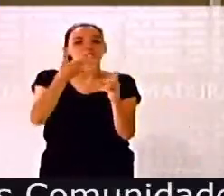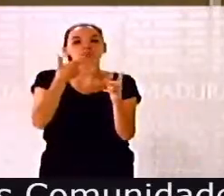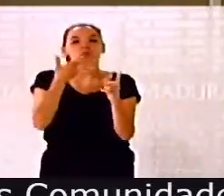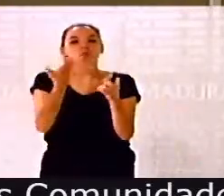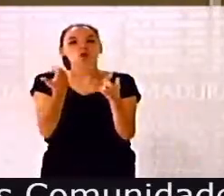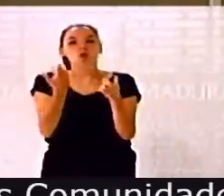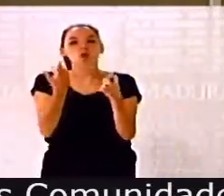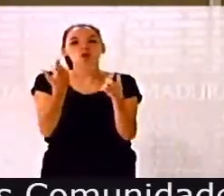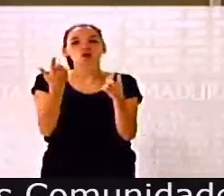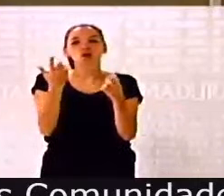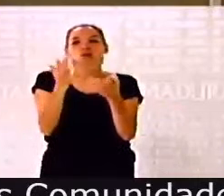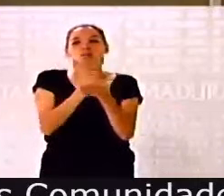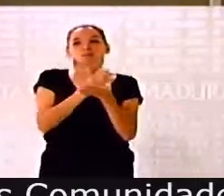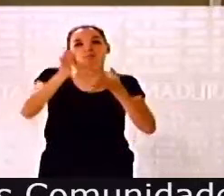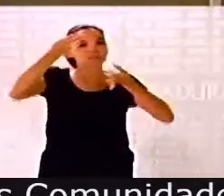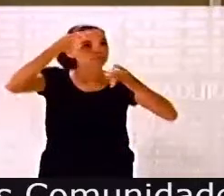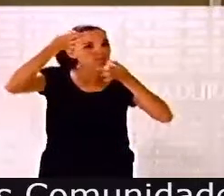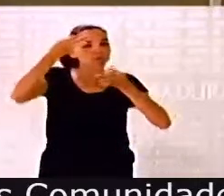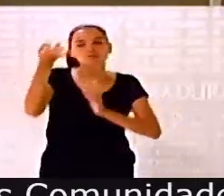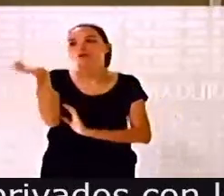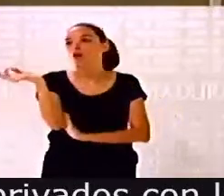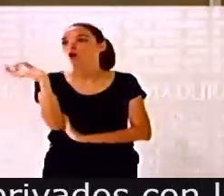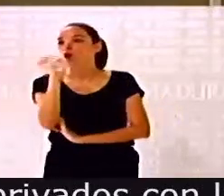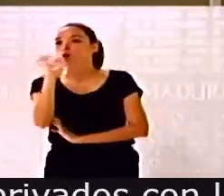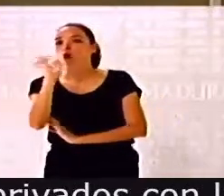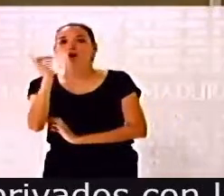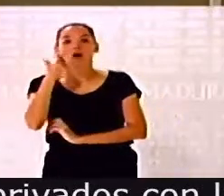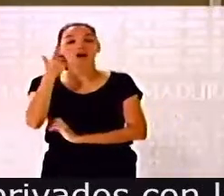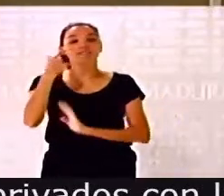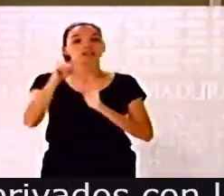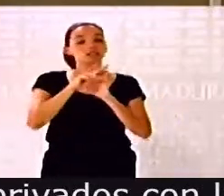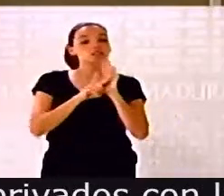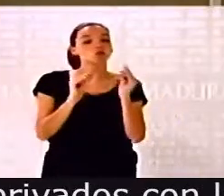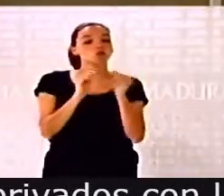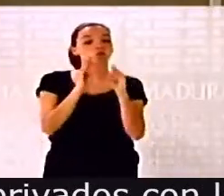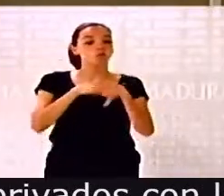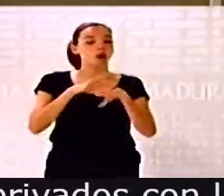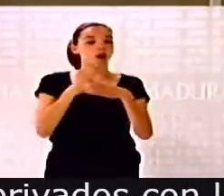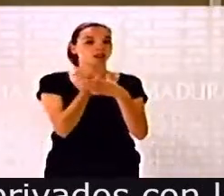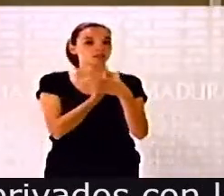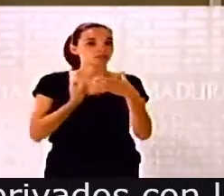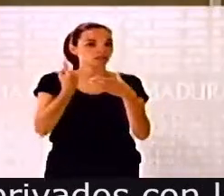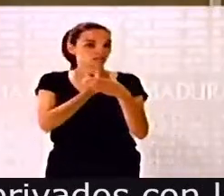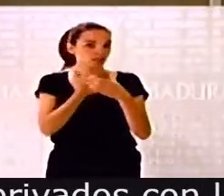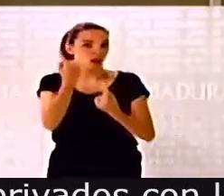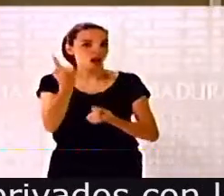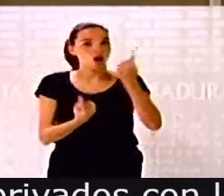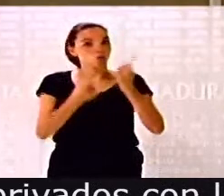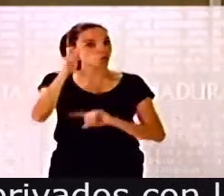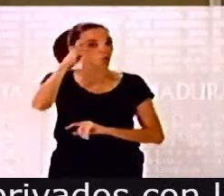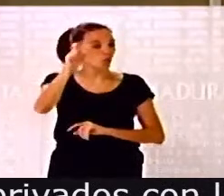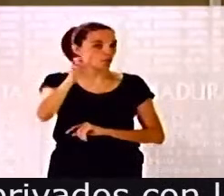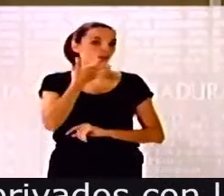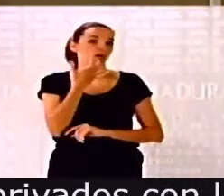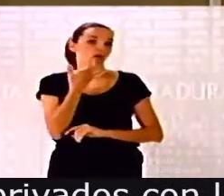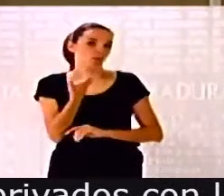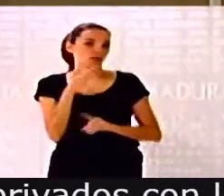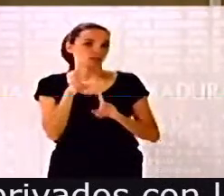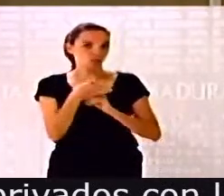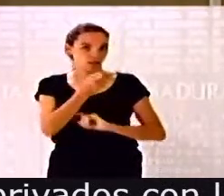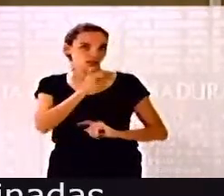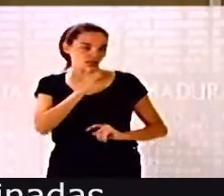las posibilidades de criterios comunes para el aislamiento de determinadas poblaciones en situaciones